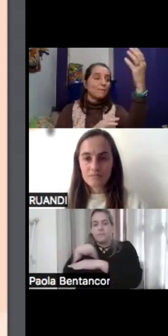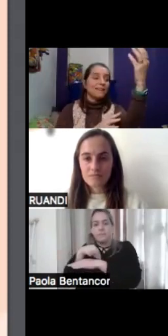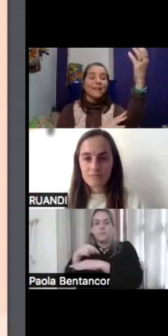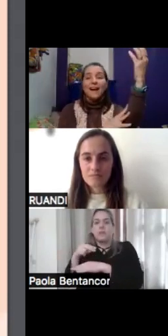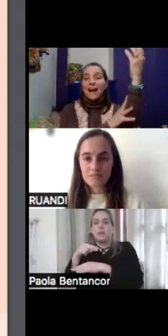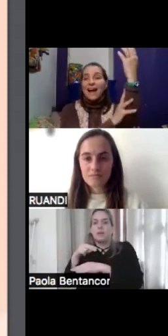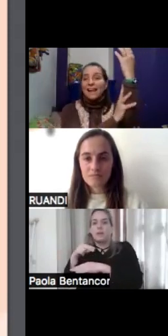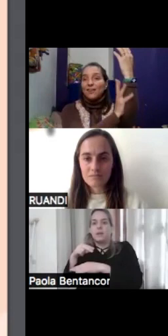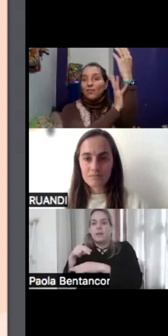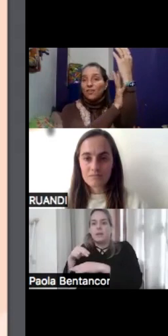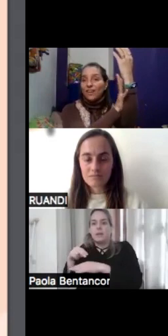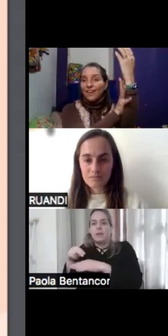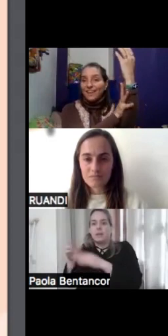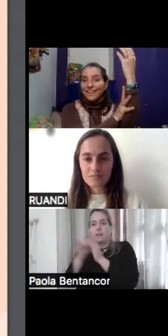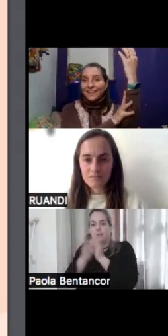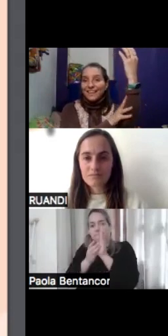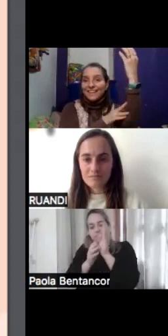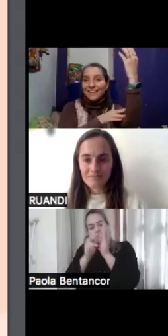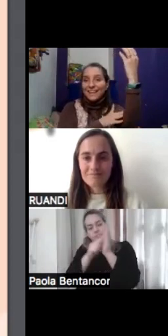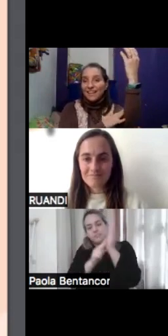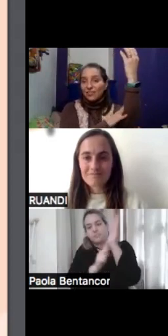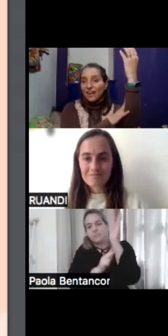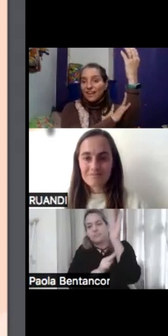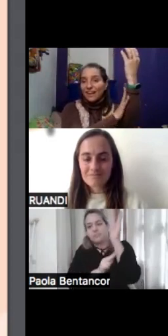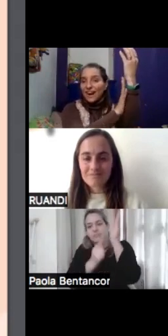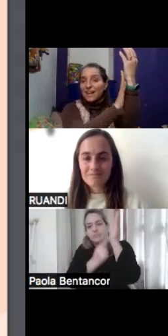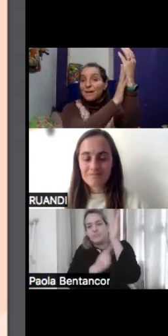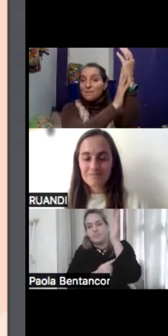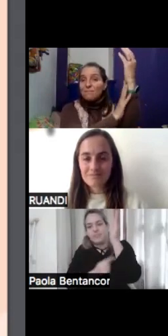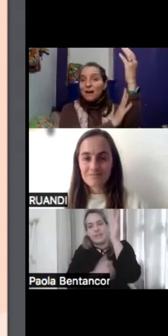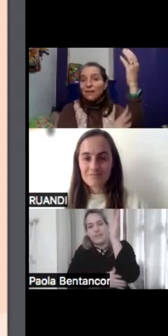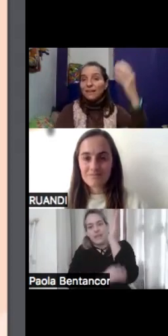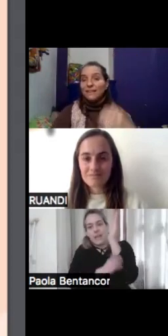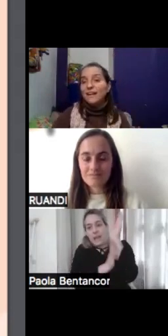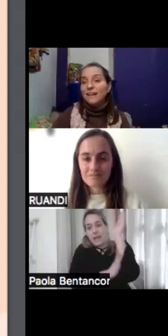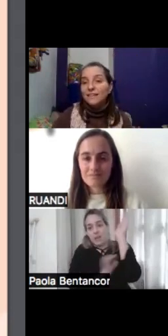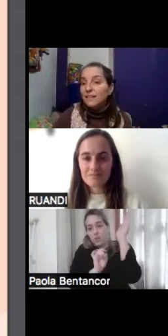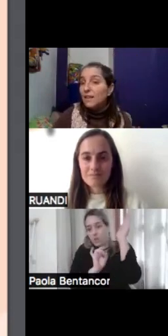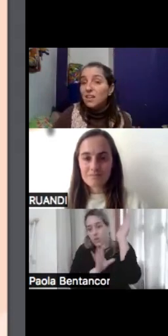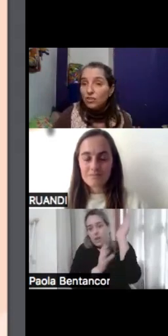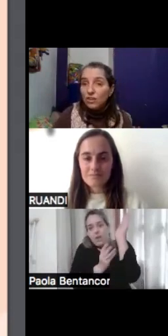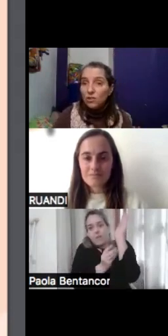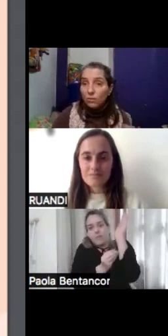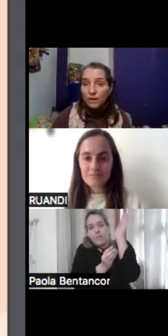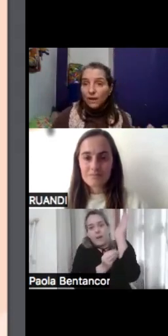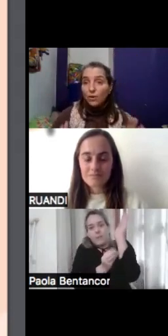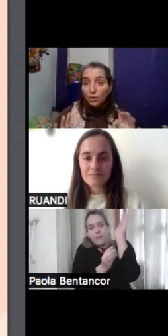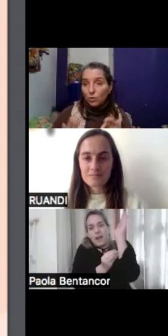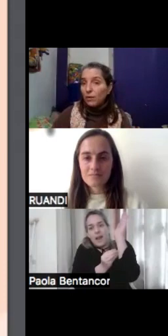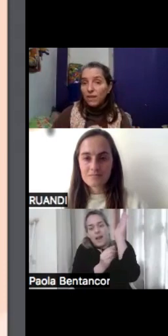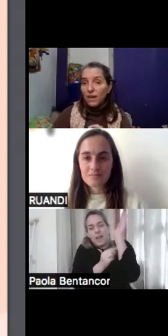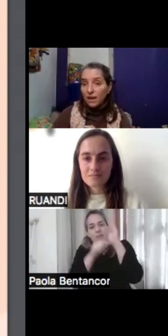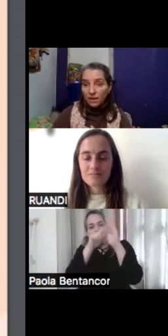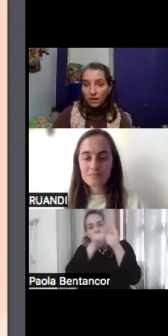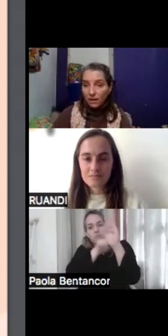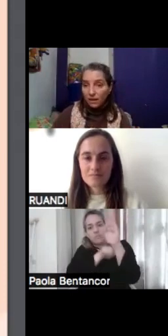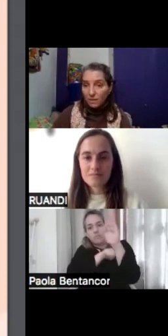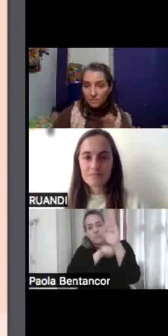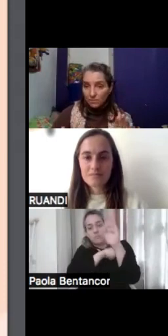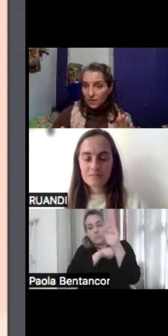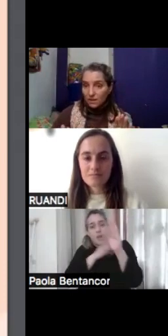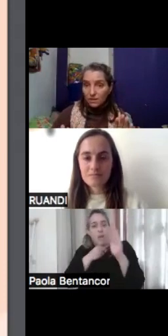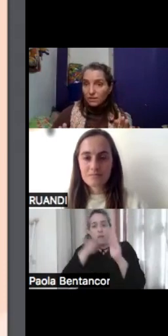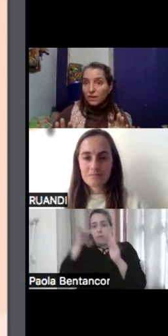un material que permitiera algo de que esta zona quedara más blandita. Y eso se hizo con una